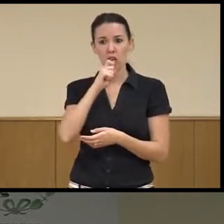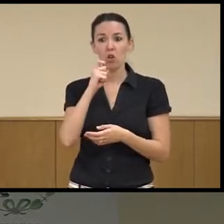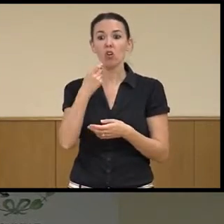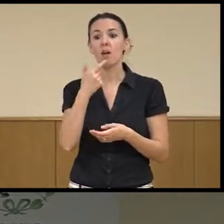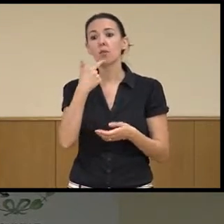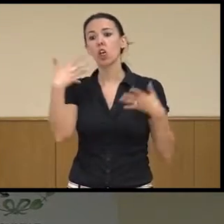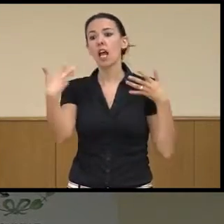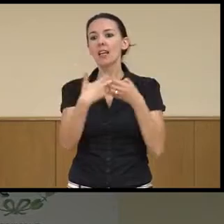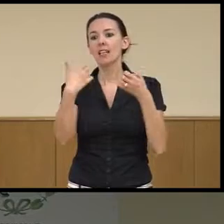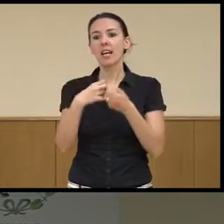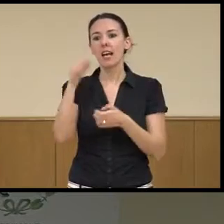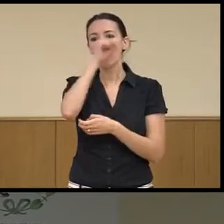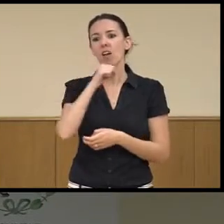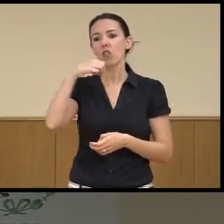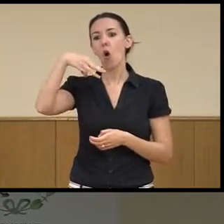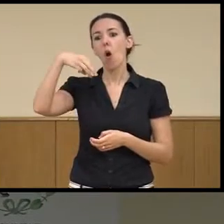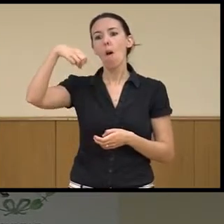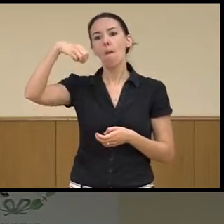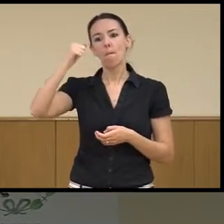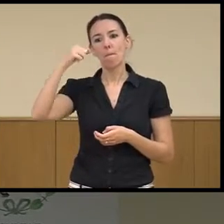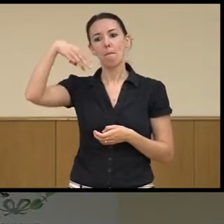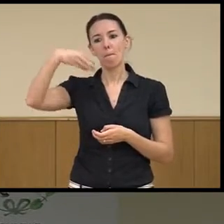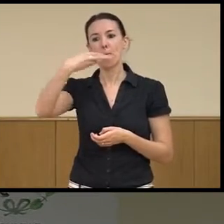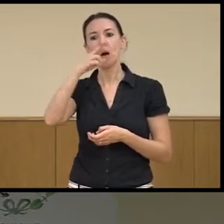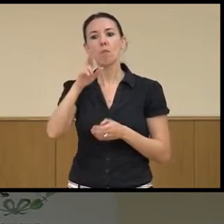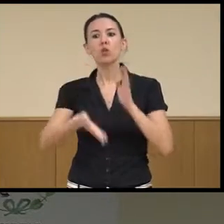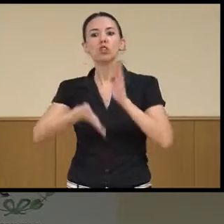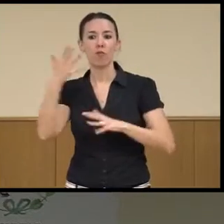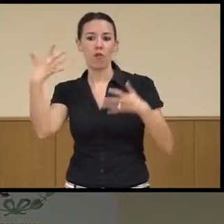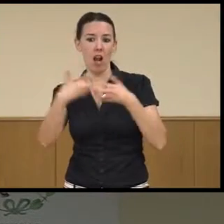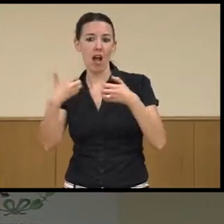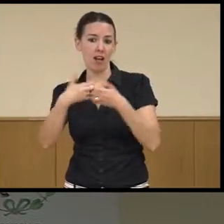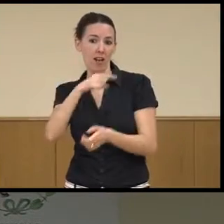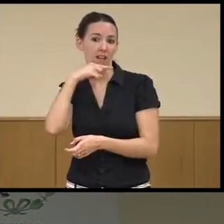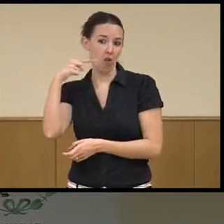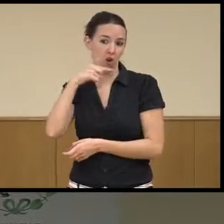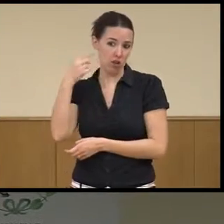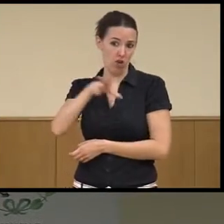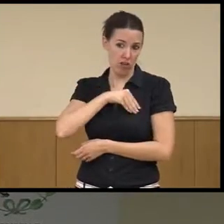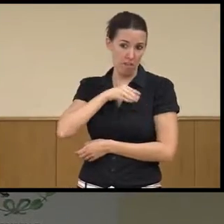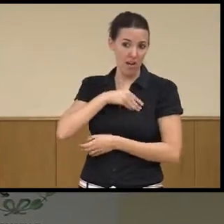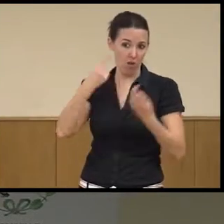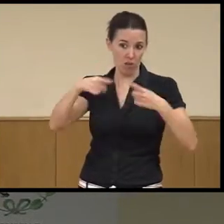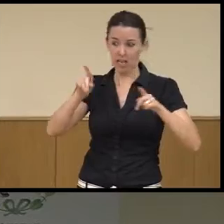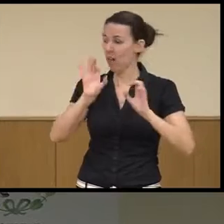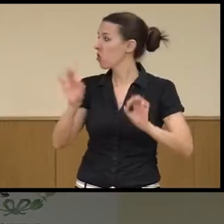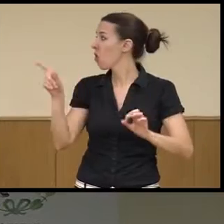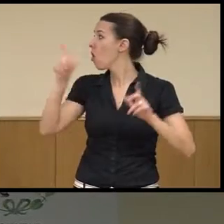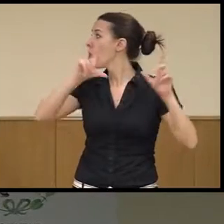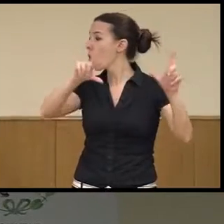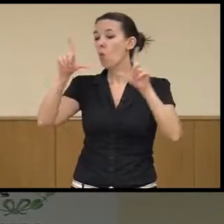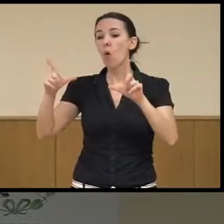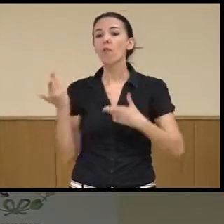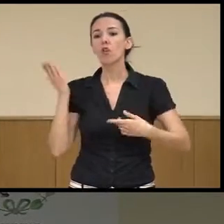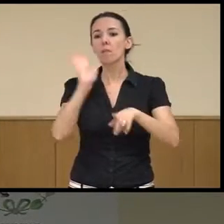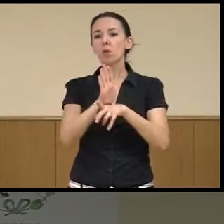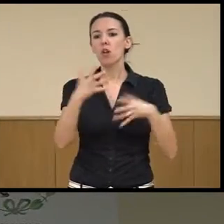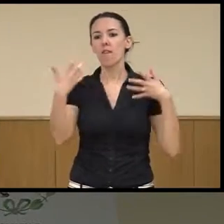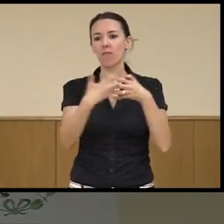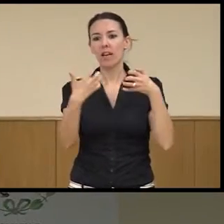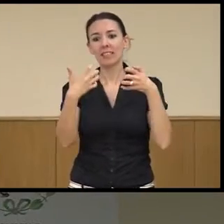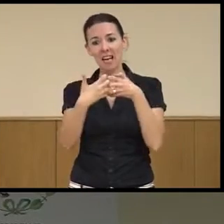en Francia a raíz de la desastrosa batalla de Malplaquet en nuestra Guerra de Sucesión, aquí evocada con ese cuadro de Ventura Lirios que reproduce la batalla